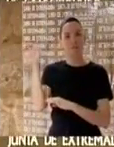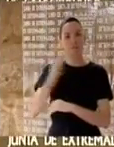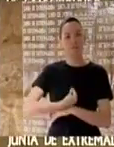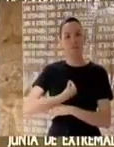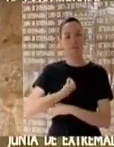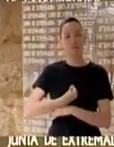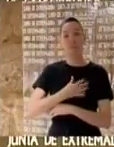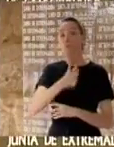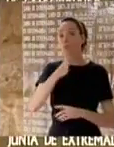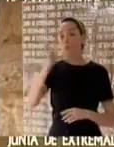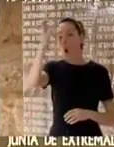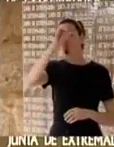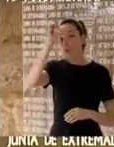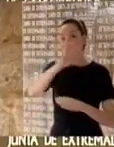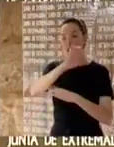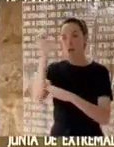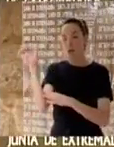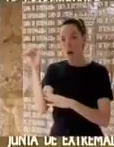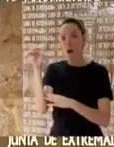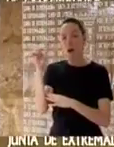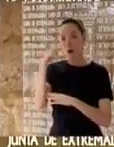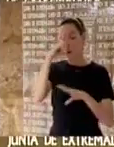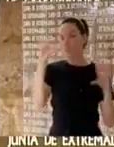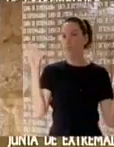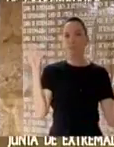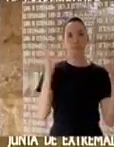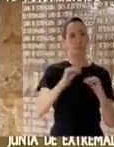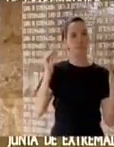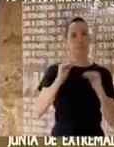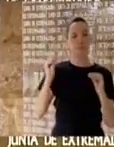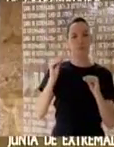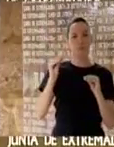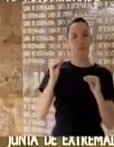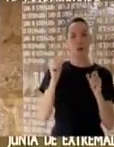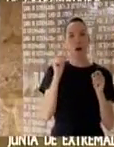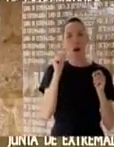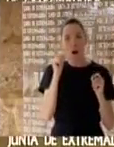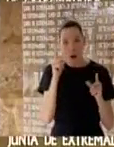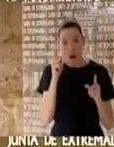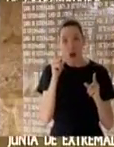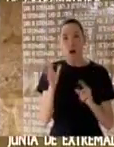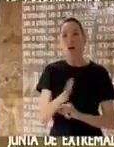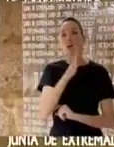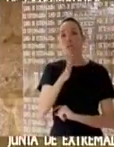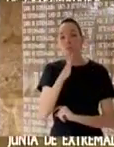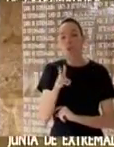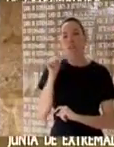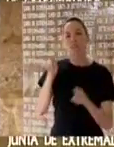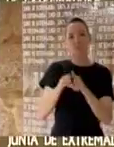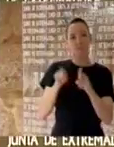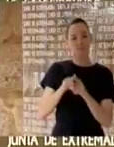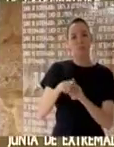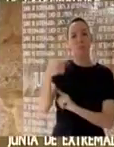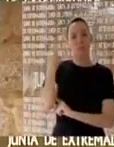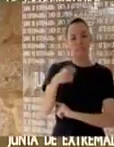La opinión pública europea está convulsionada tras conocer que la xenofobia se ha hecho cargo y ha